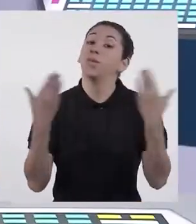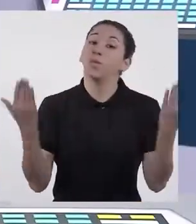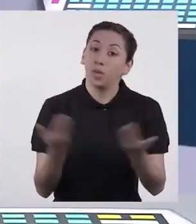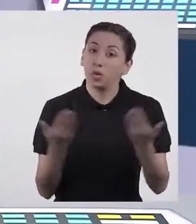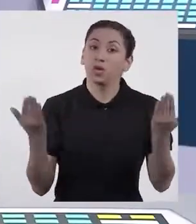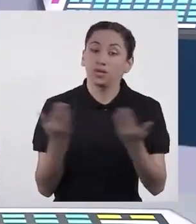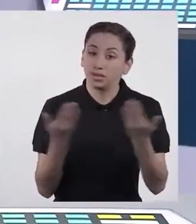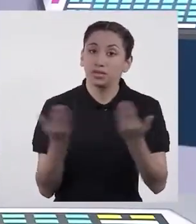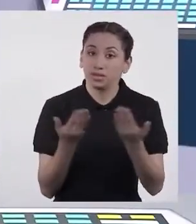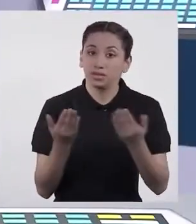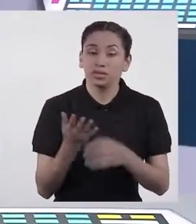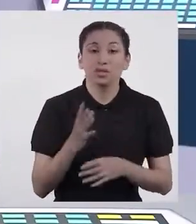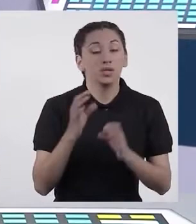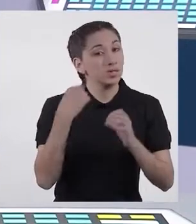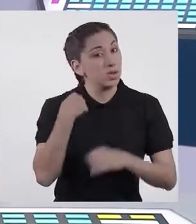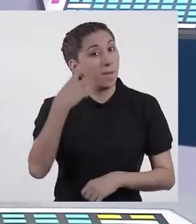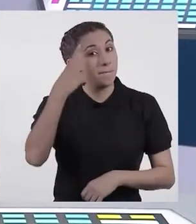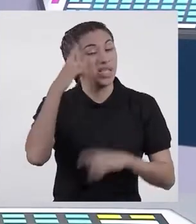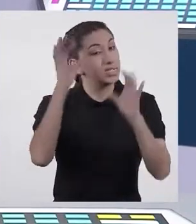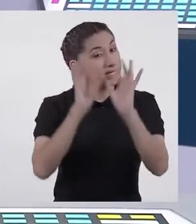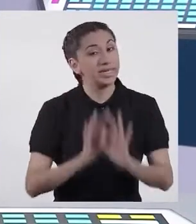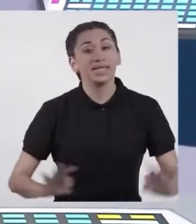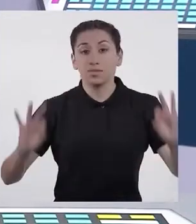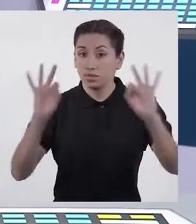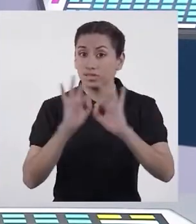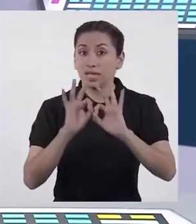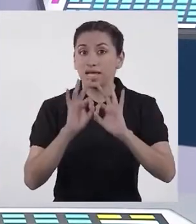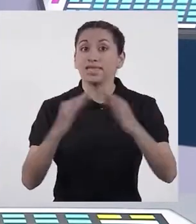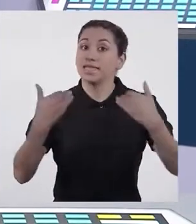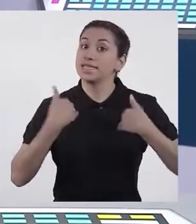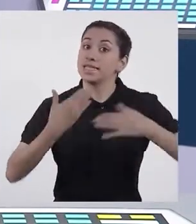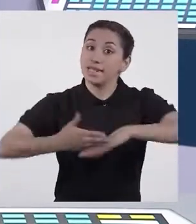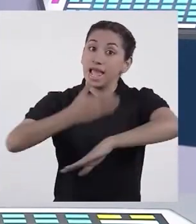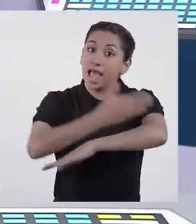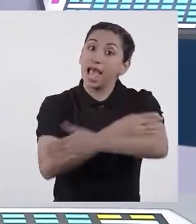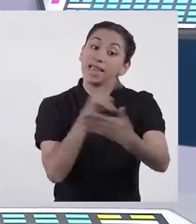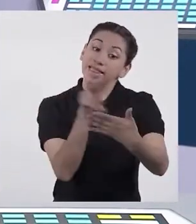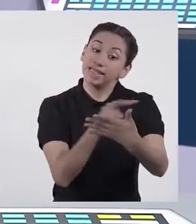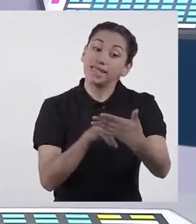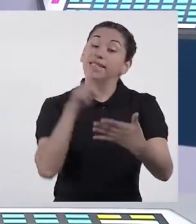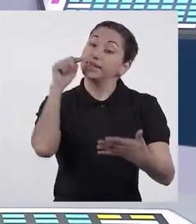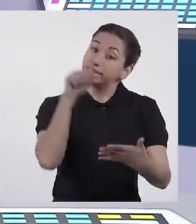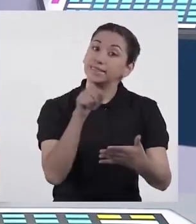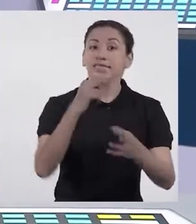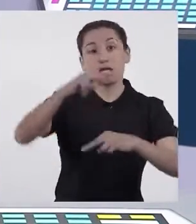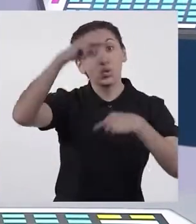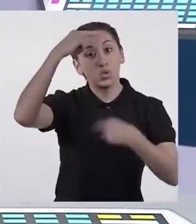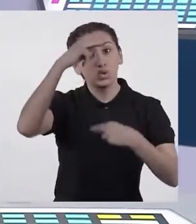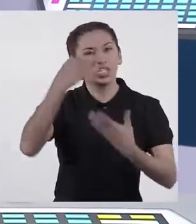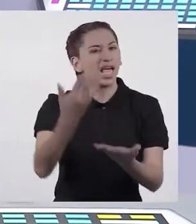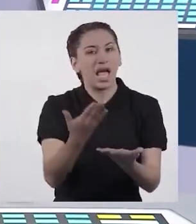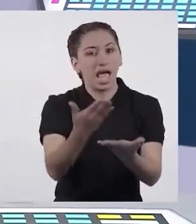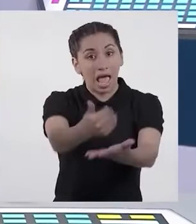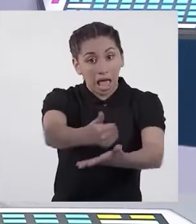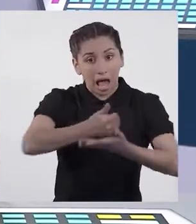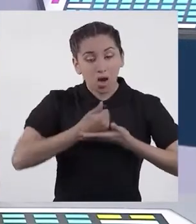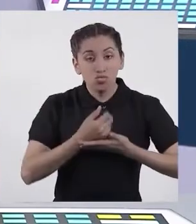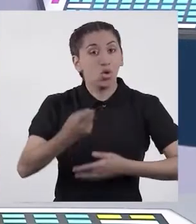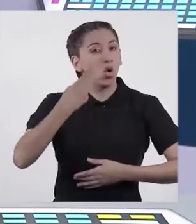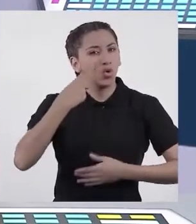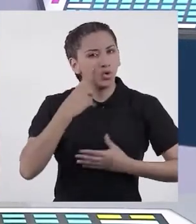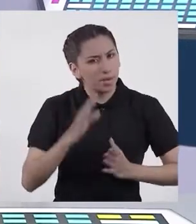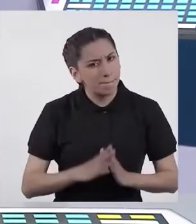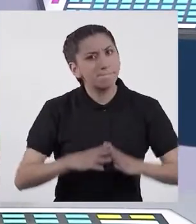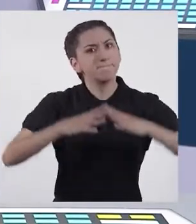Por eso, considero importante haber leído esta noticia. Nos ayuda a conocer